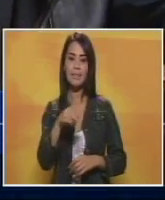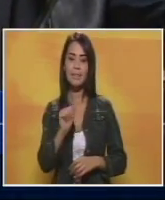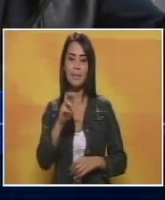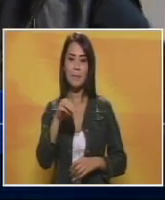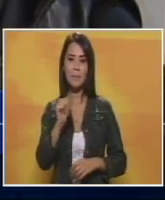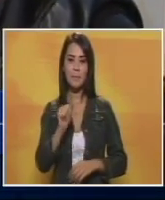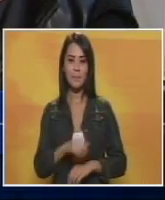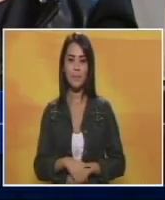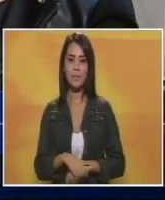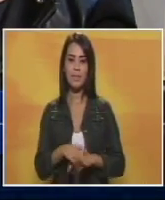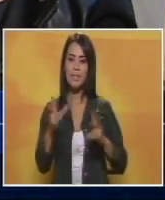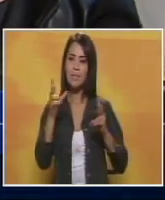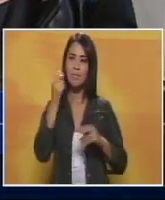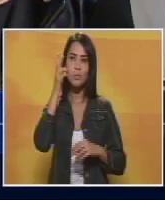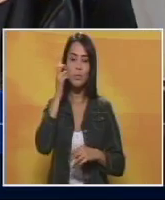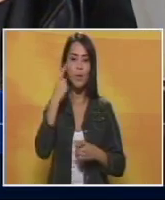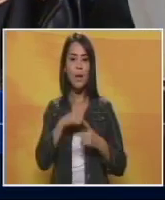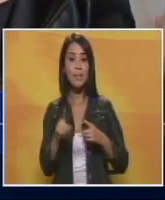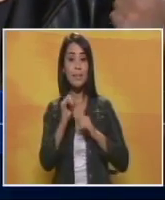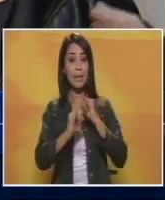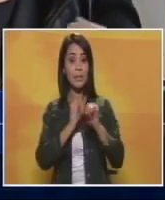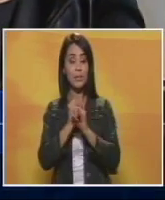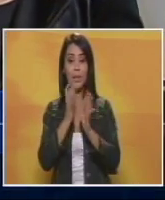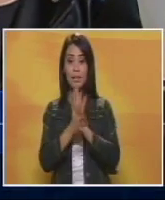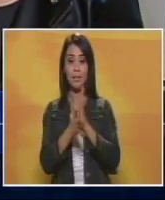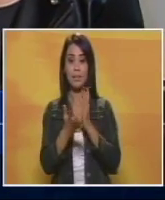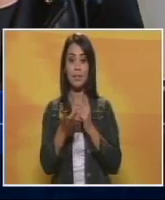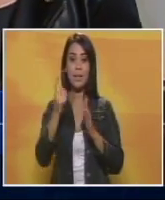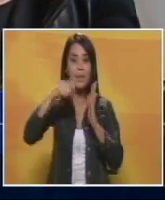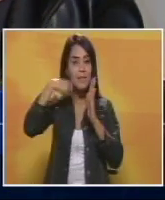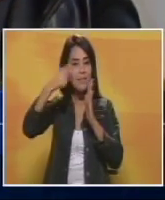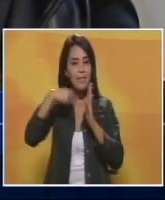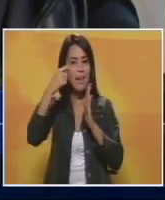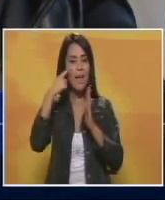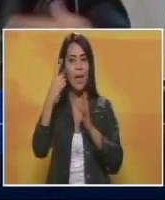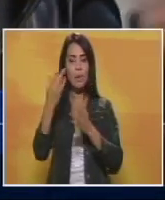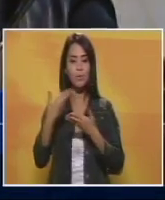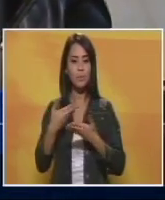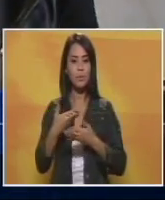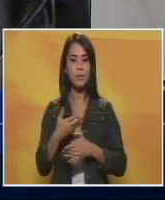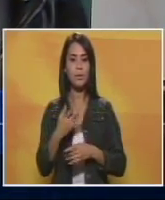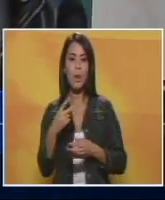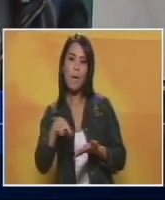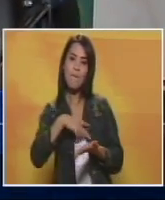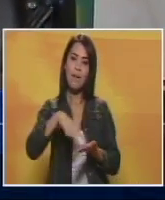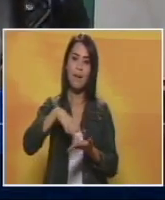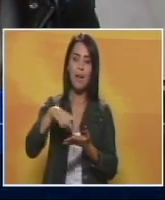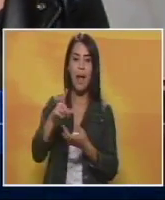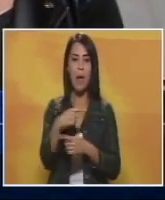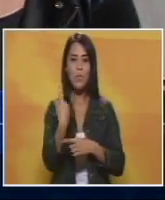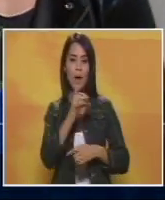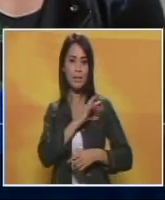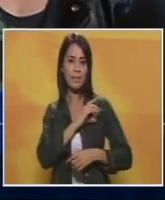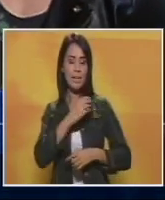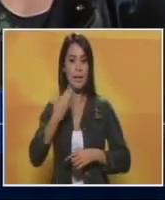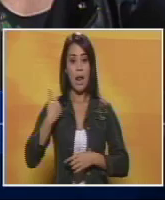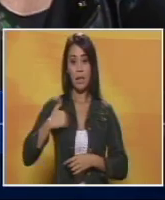ya sonando a nivel internacional, pues me envían videos de Dublín, bailándolas en discotecas de Chile,